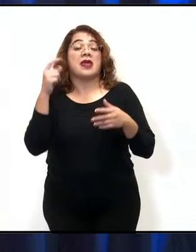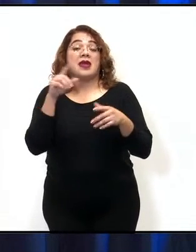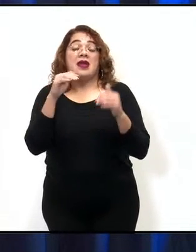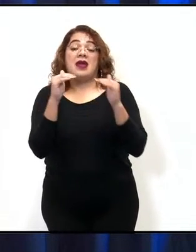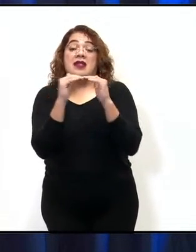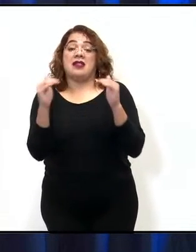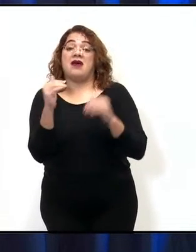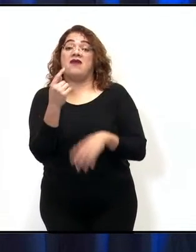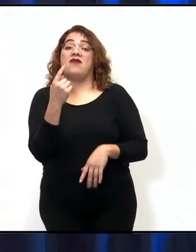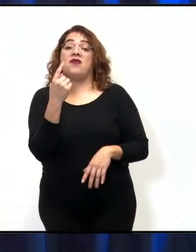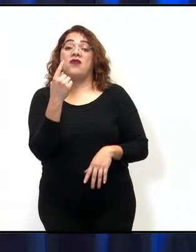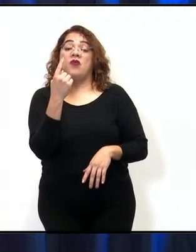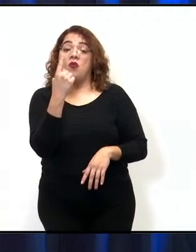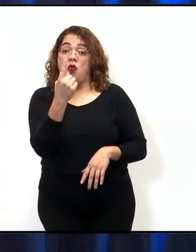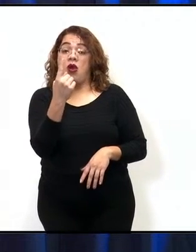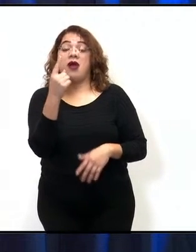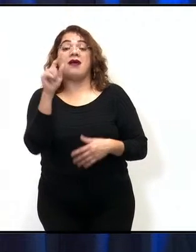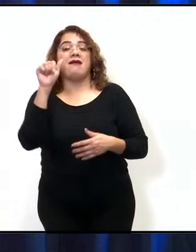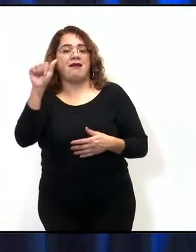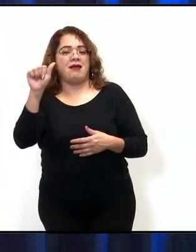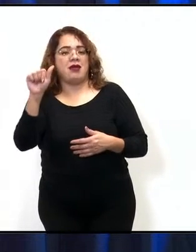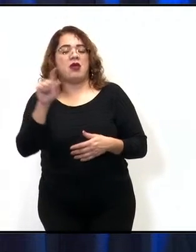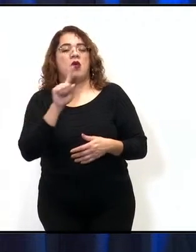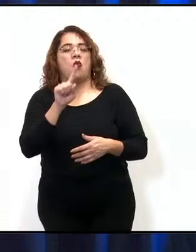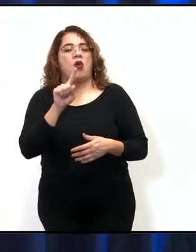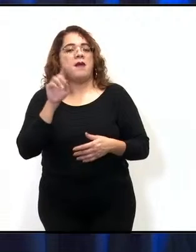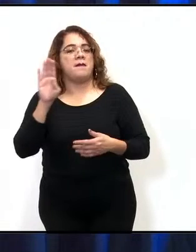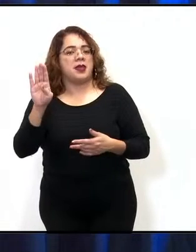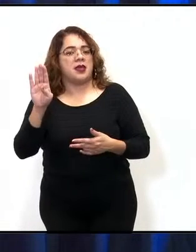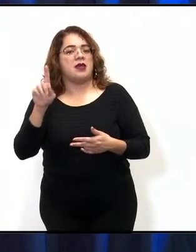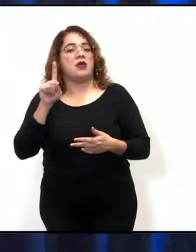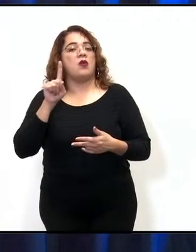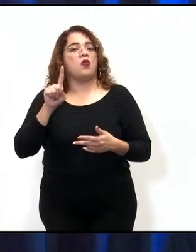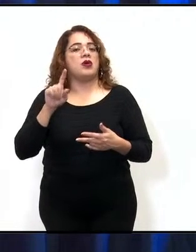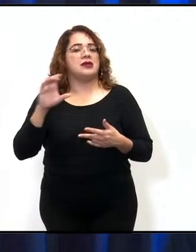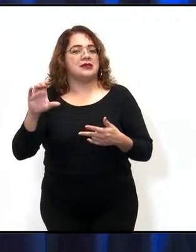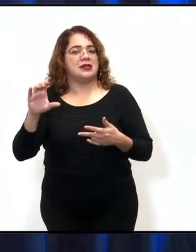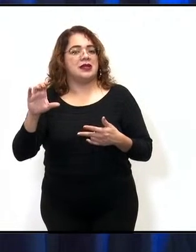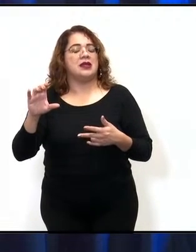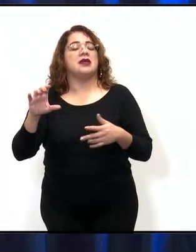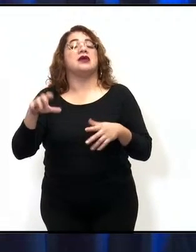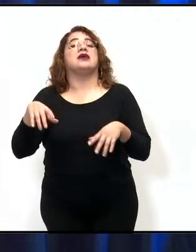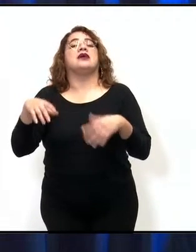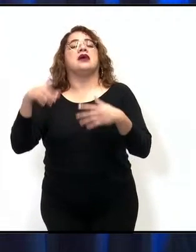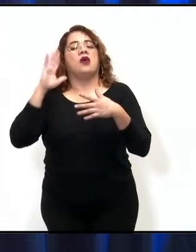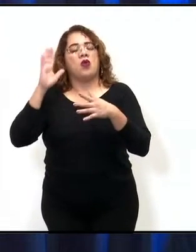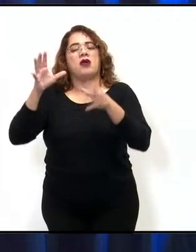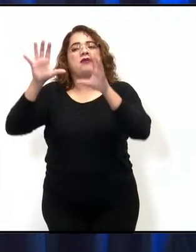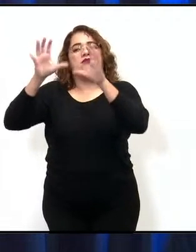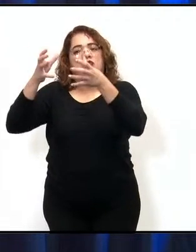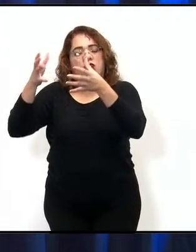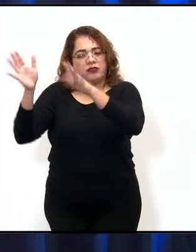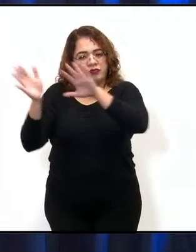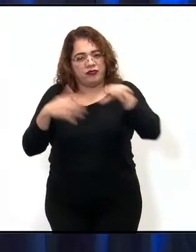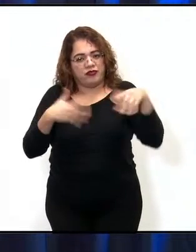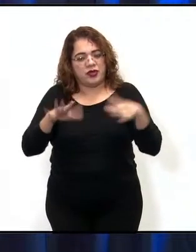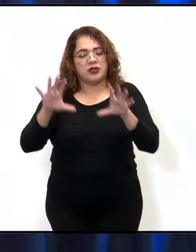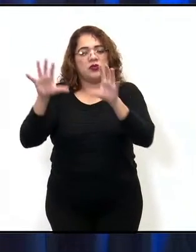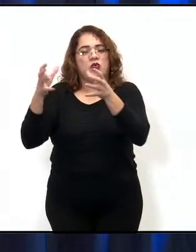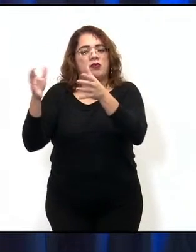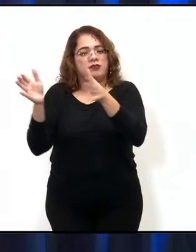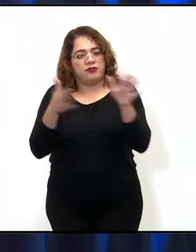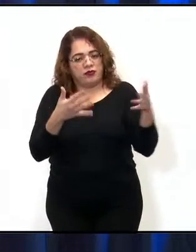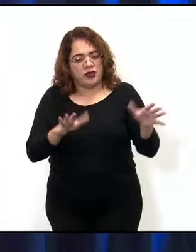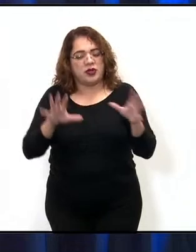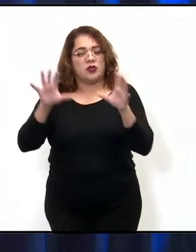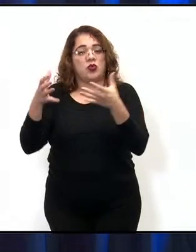que hay varias etapas, nivel 1A, 1B y 1C. Y finalmente vamos a llegar